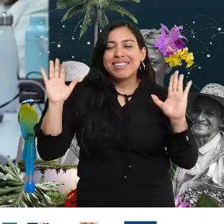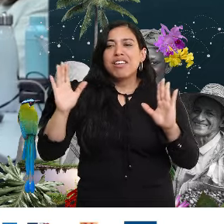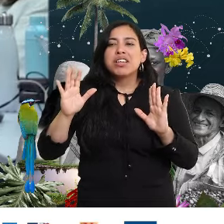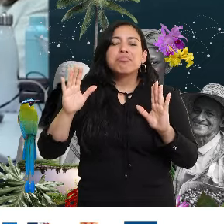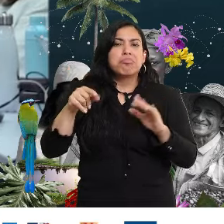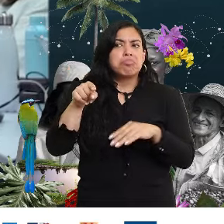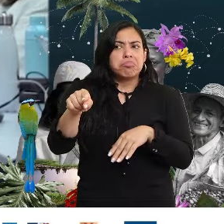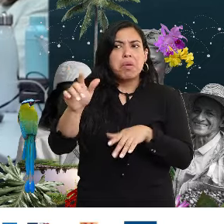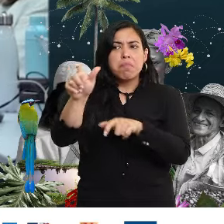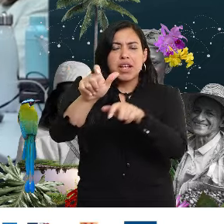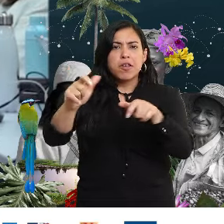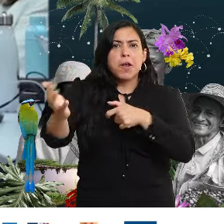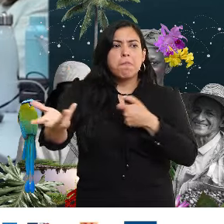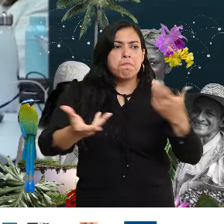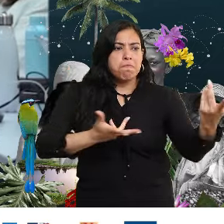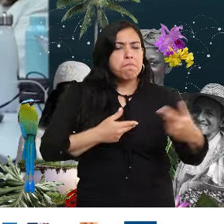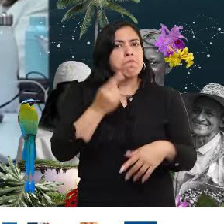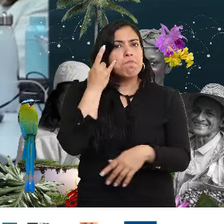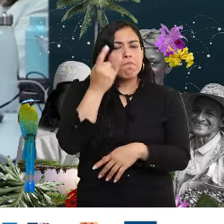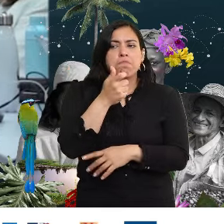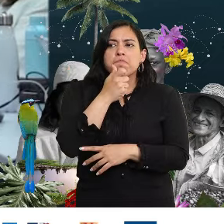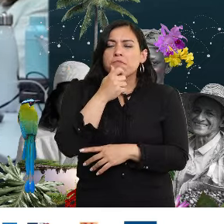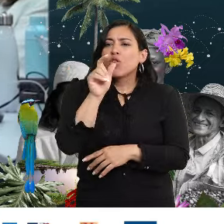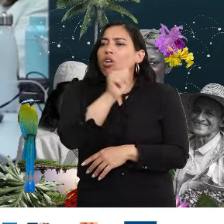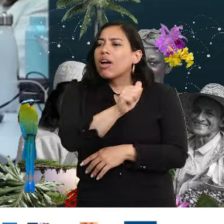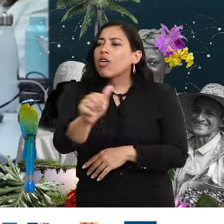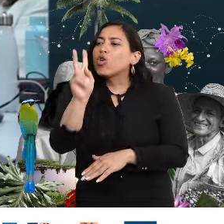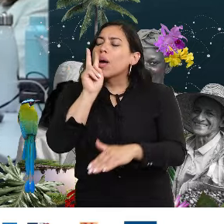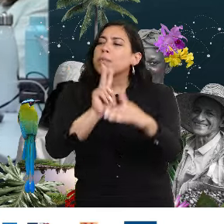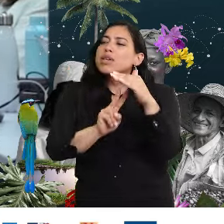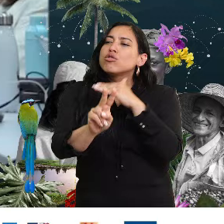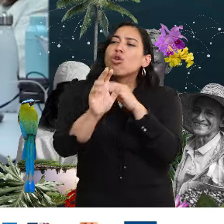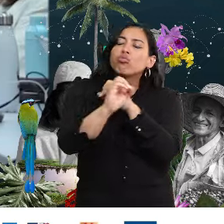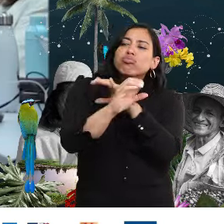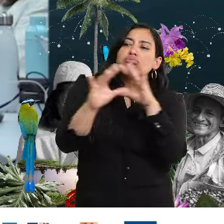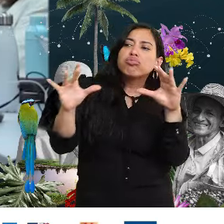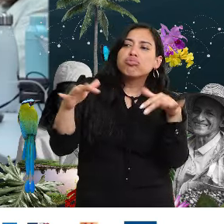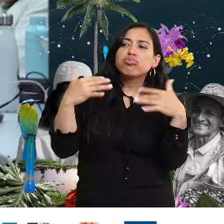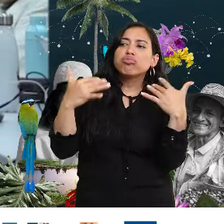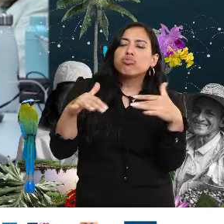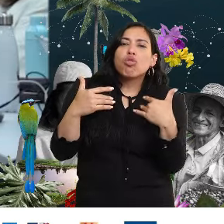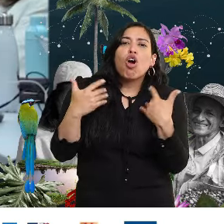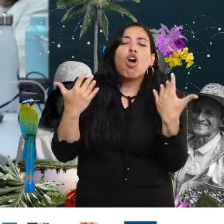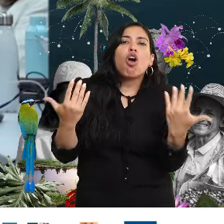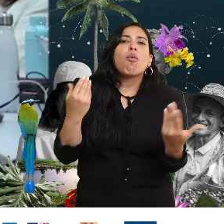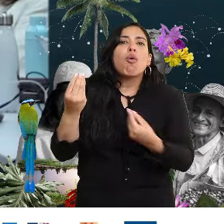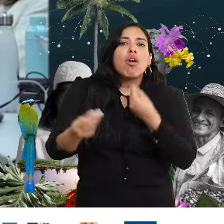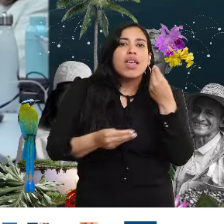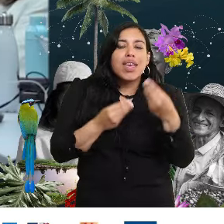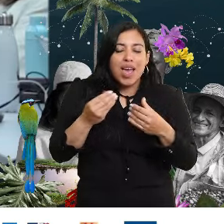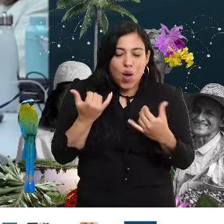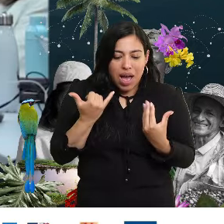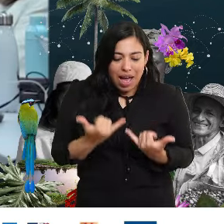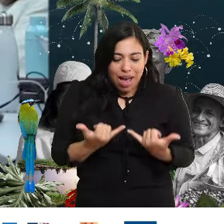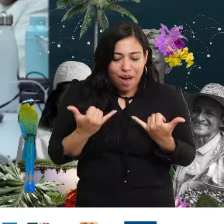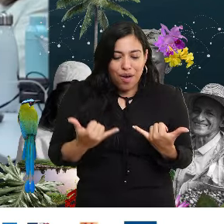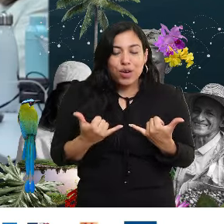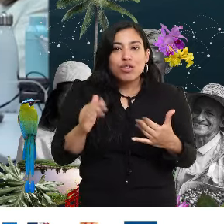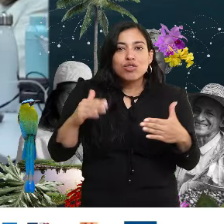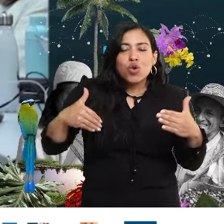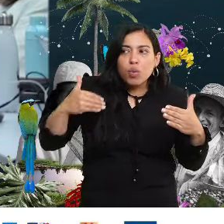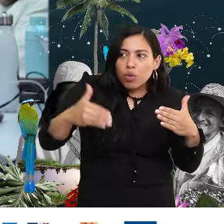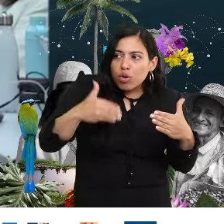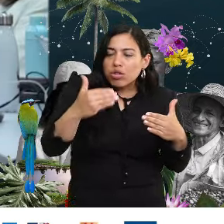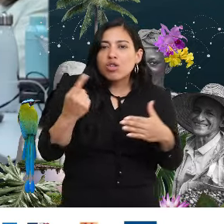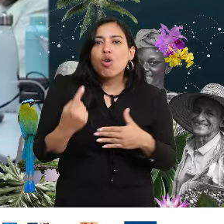interesante escuchar como una visión pragmática de cómo aterrizamos esto en los procesos de